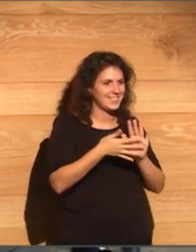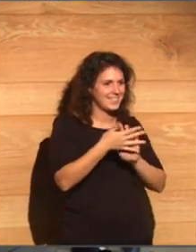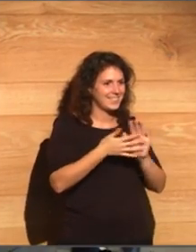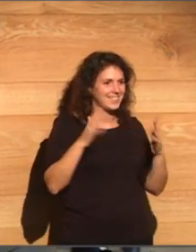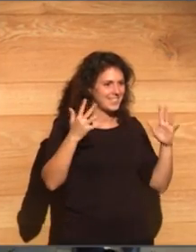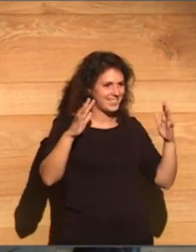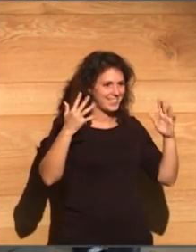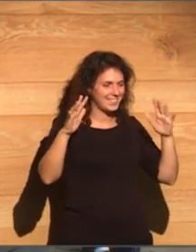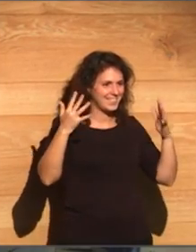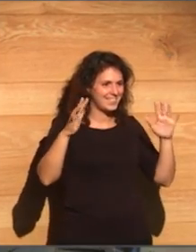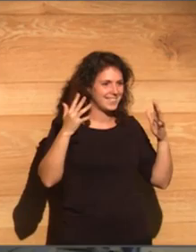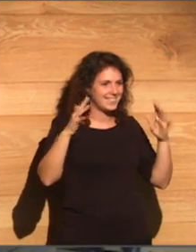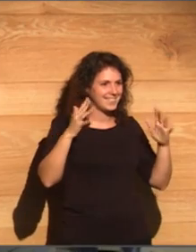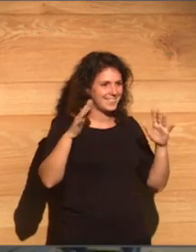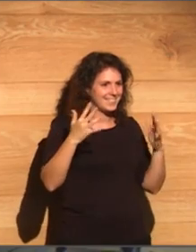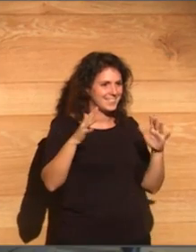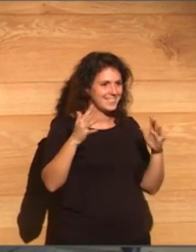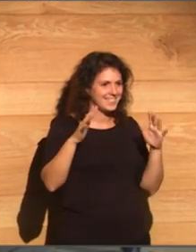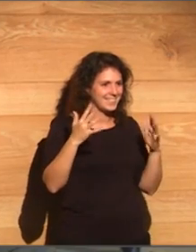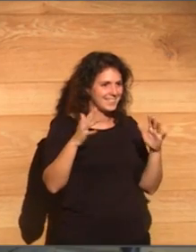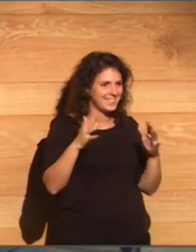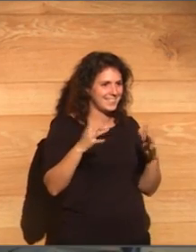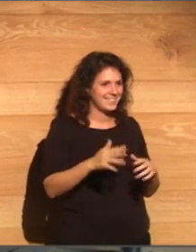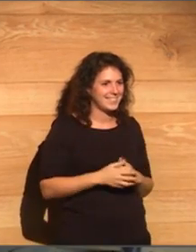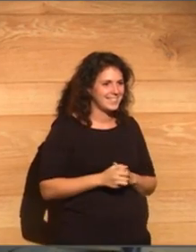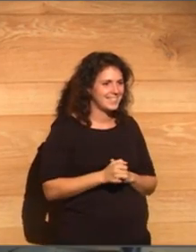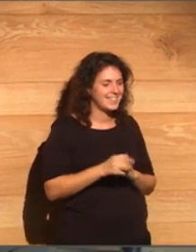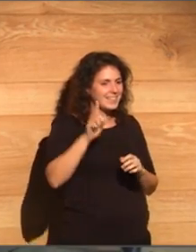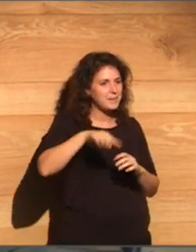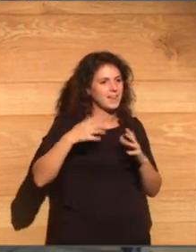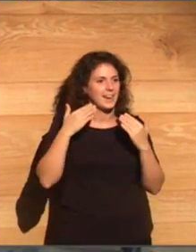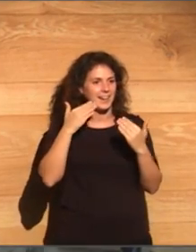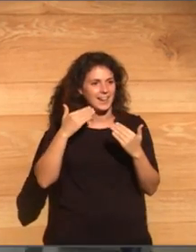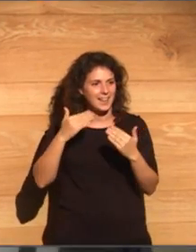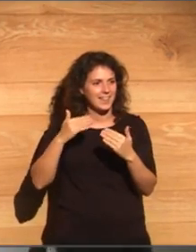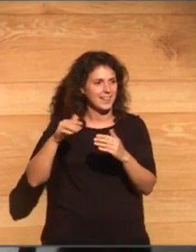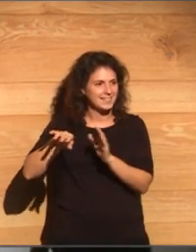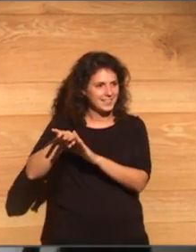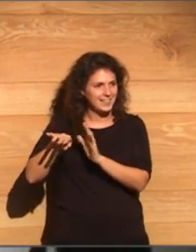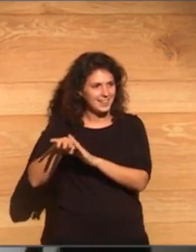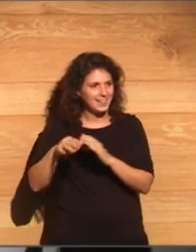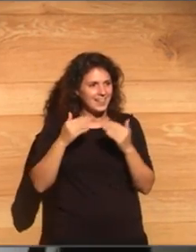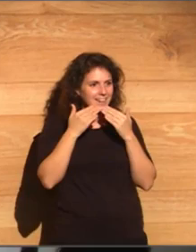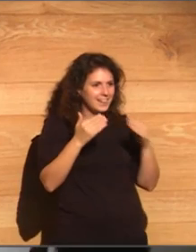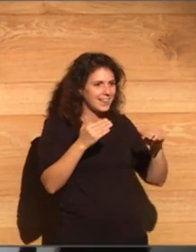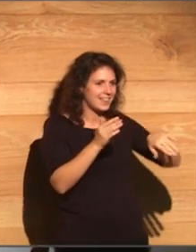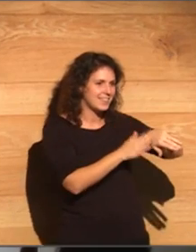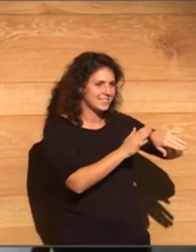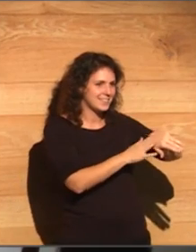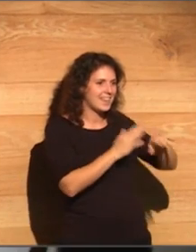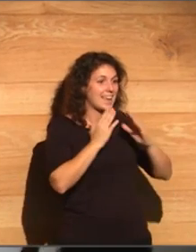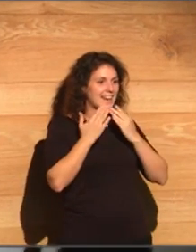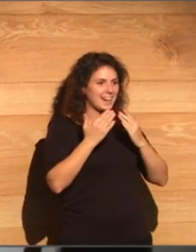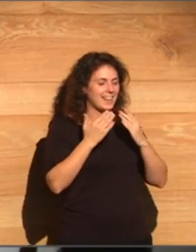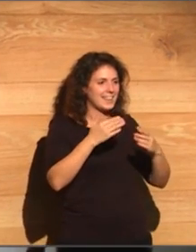nosotros Rodrigo Cortés. ¡Oh, es verdad! Ha estado Juan Gómez Jurado. ¡Sí, sí! Y ha estado Javier